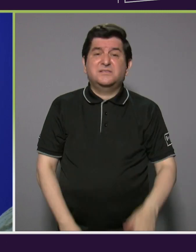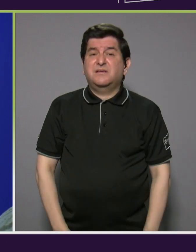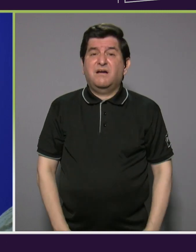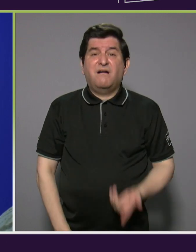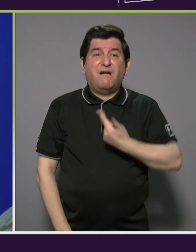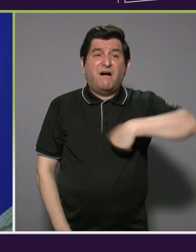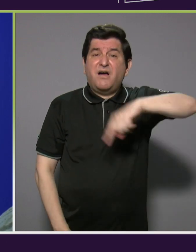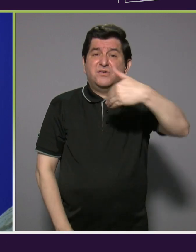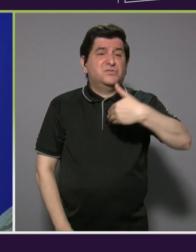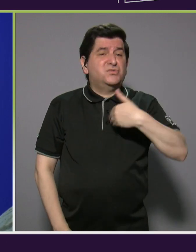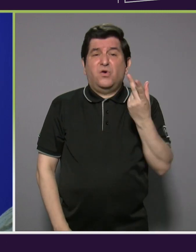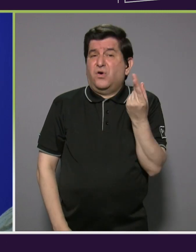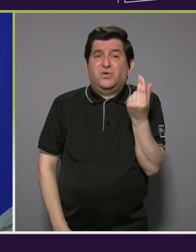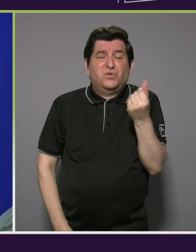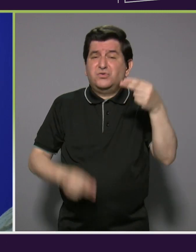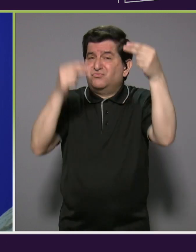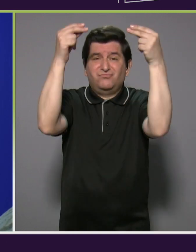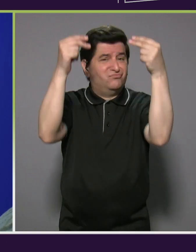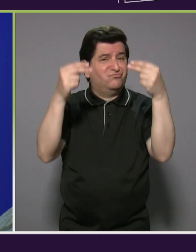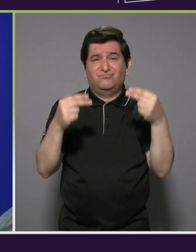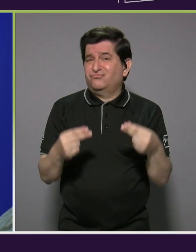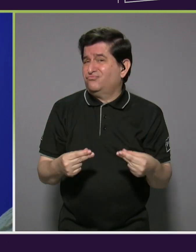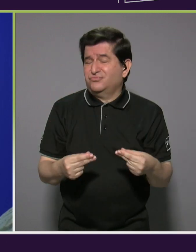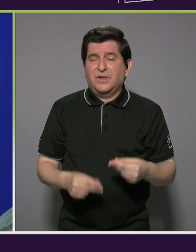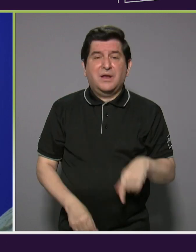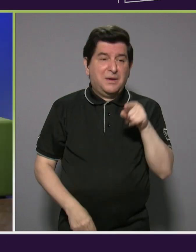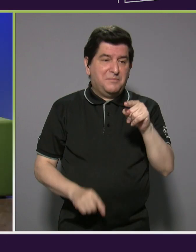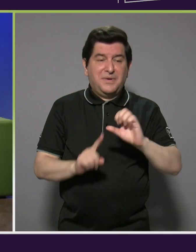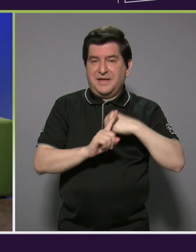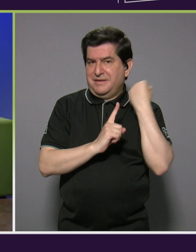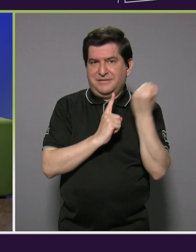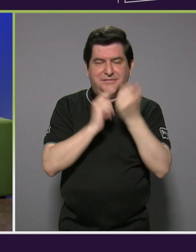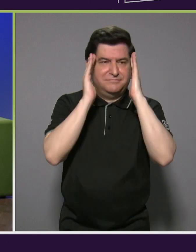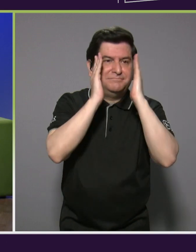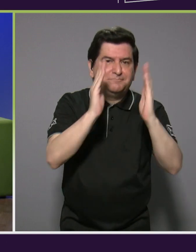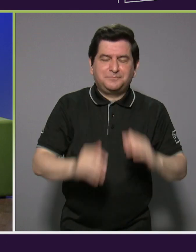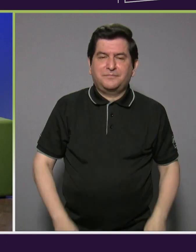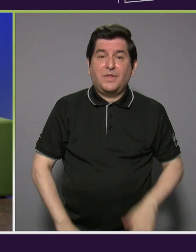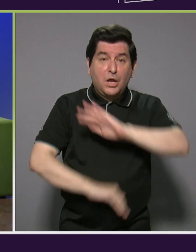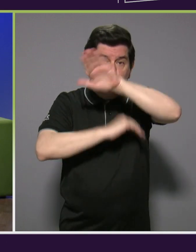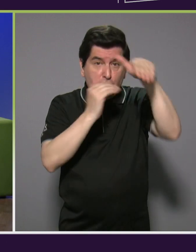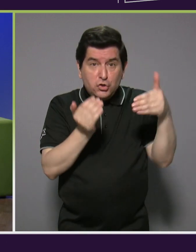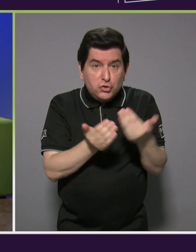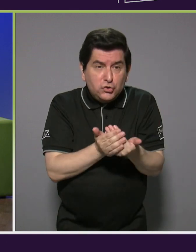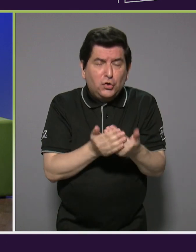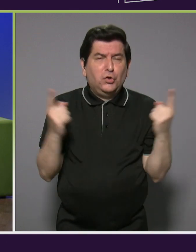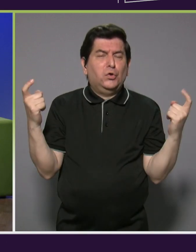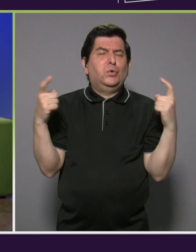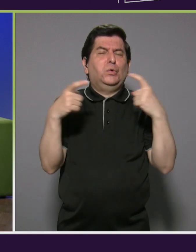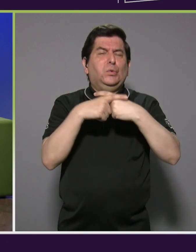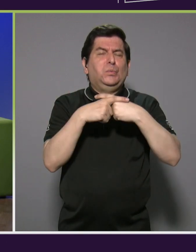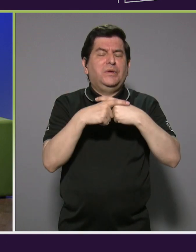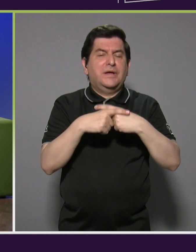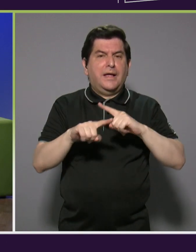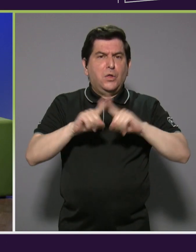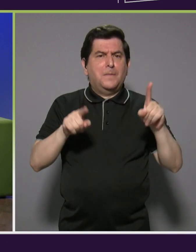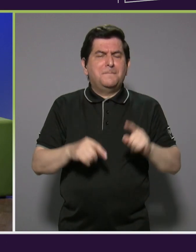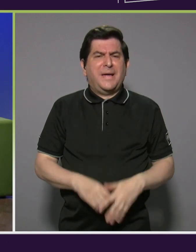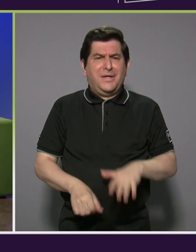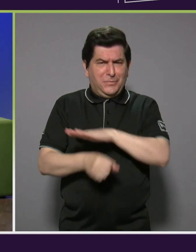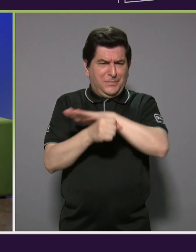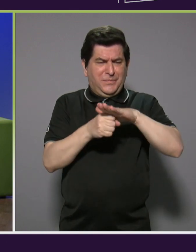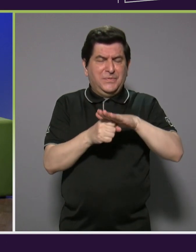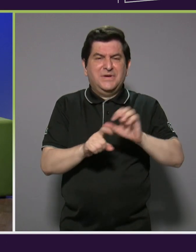teníamos recursos o presupuestos para estos aspectos. Entonces, todo es muy complejo y muy integral, pero es basado